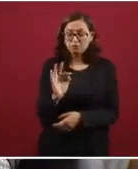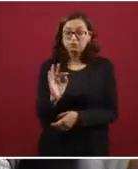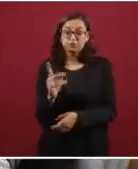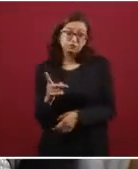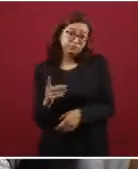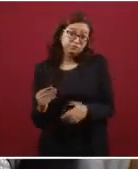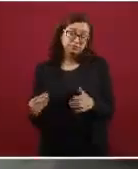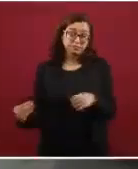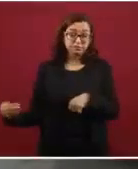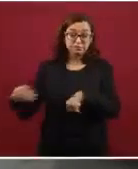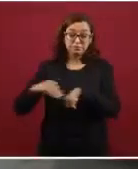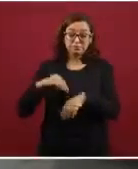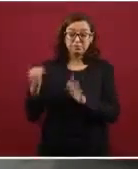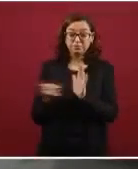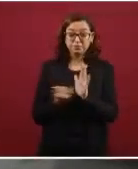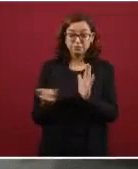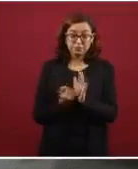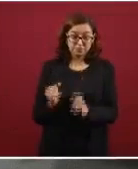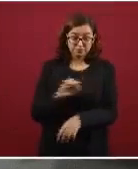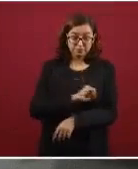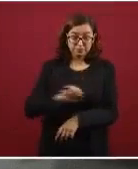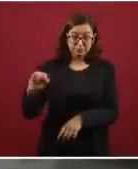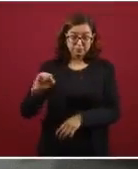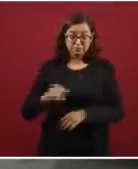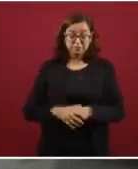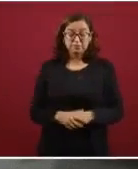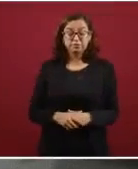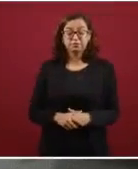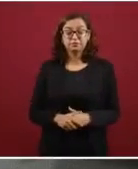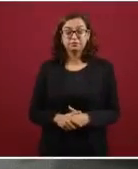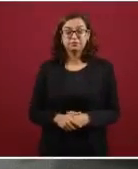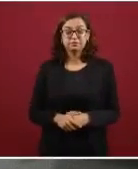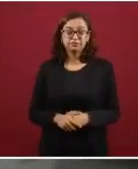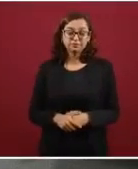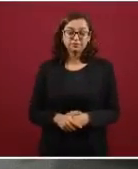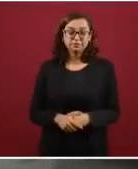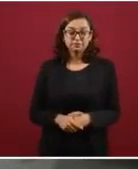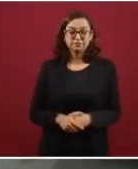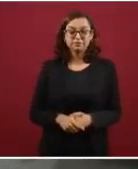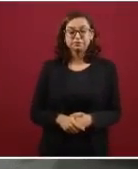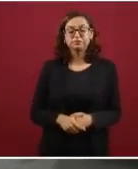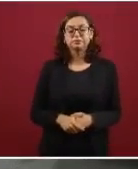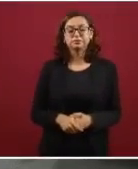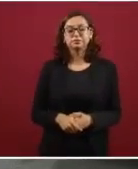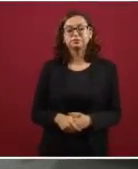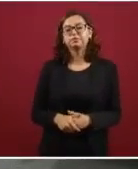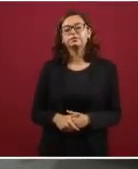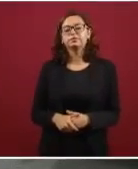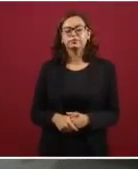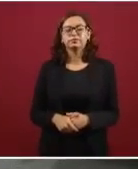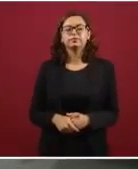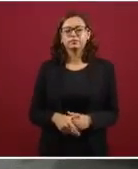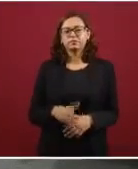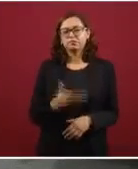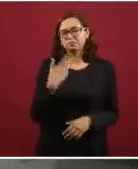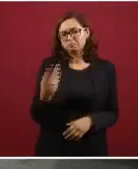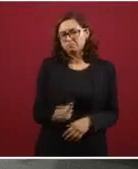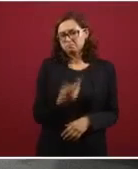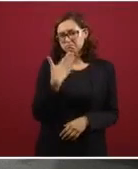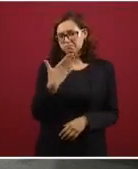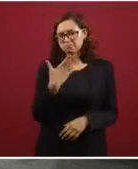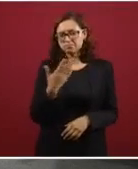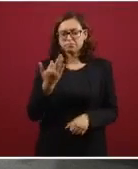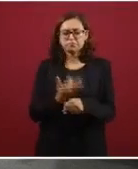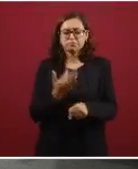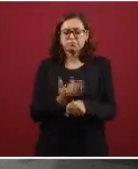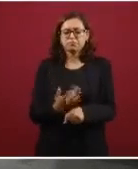este aumento? Qué bien que me pregunta. Mire, estamos elaborando el proyecto de